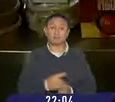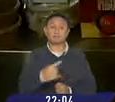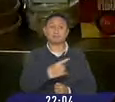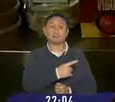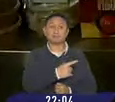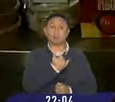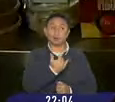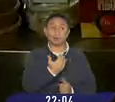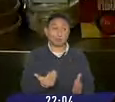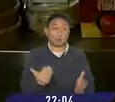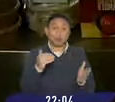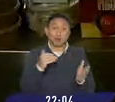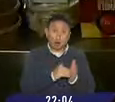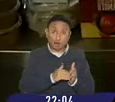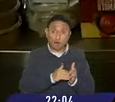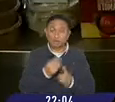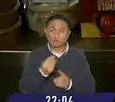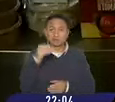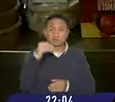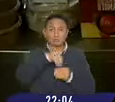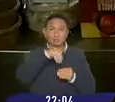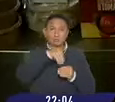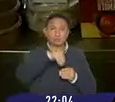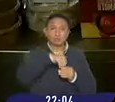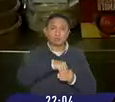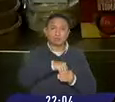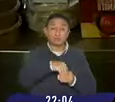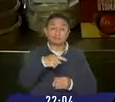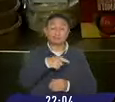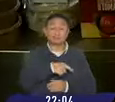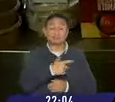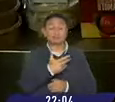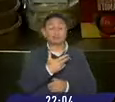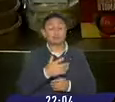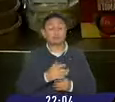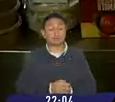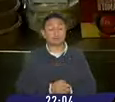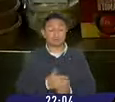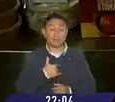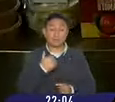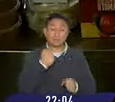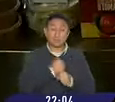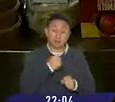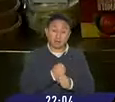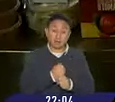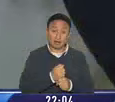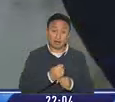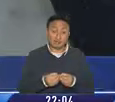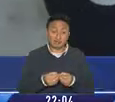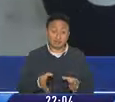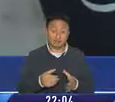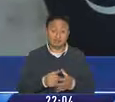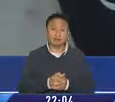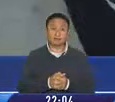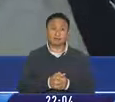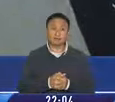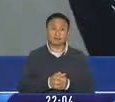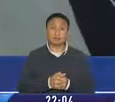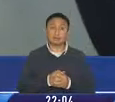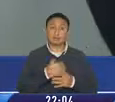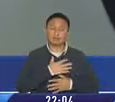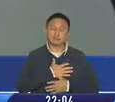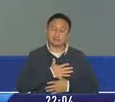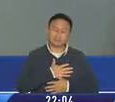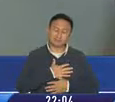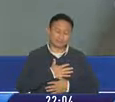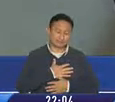que volver a juntarlo desde cero. Y eso es lo que duele, el trabajo, el tiempo invertido. Pero sí me duele bastante porque